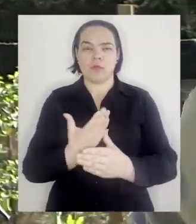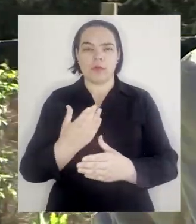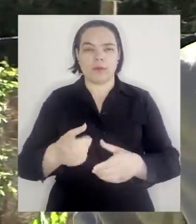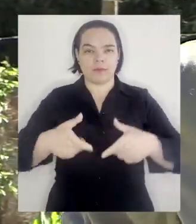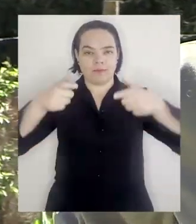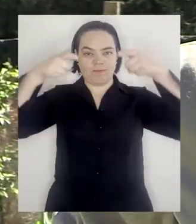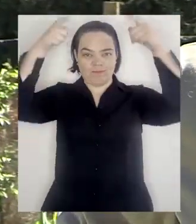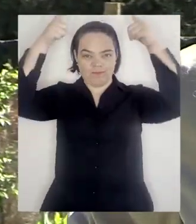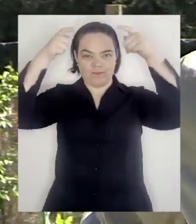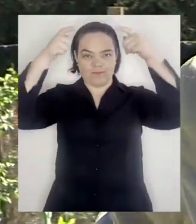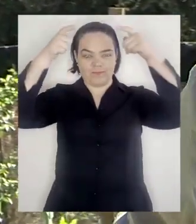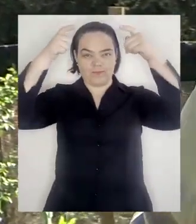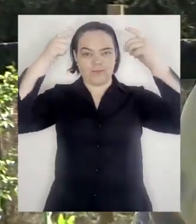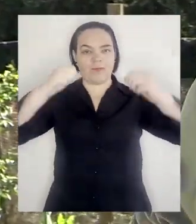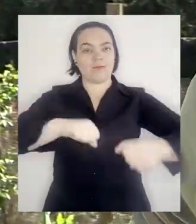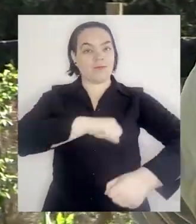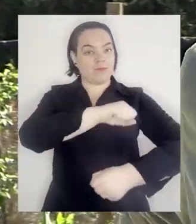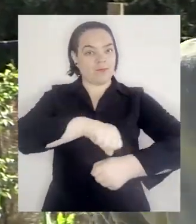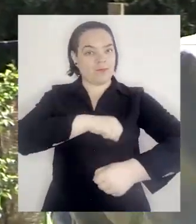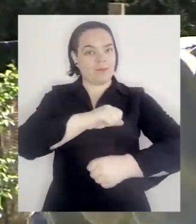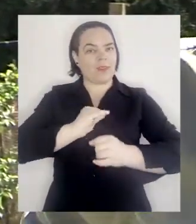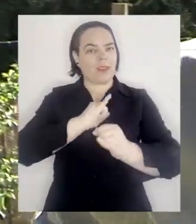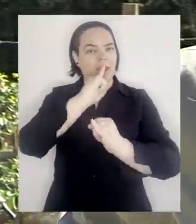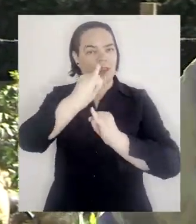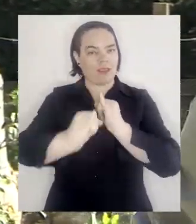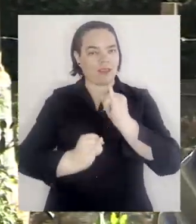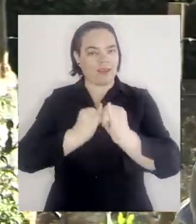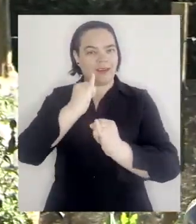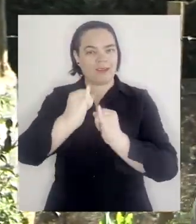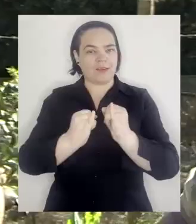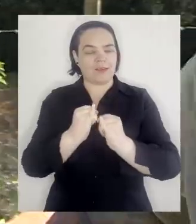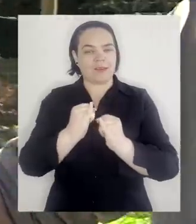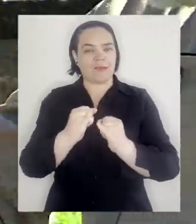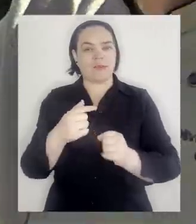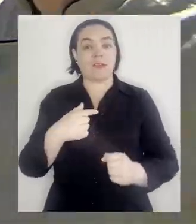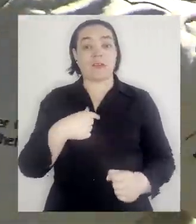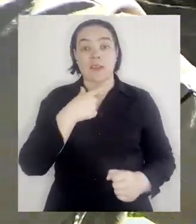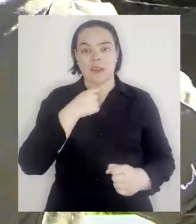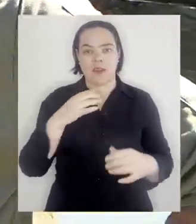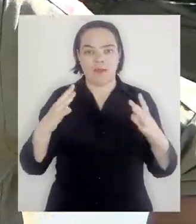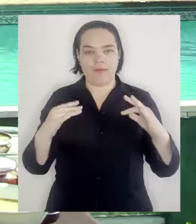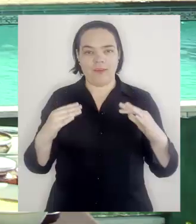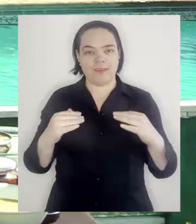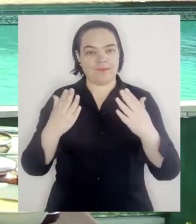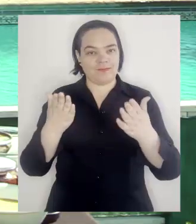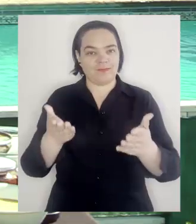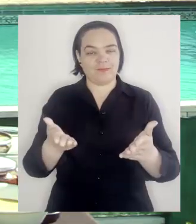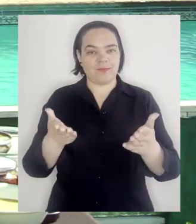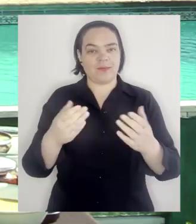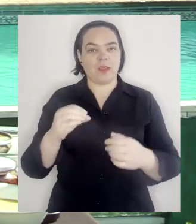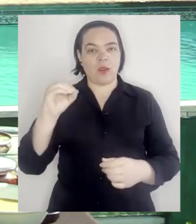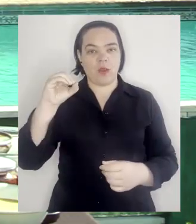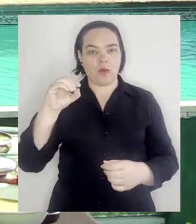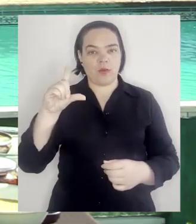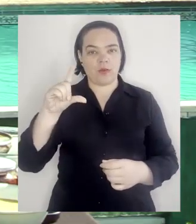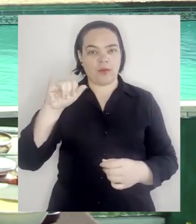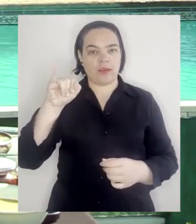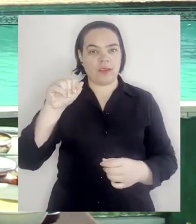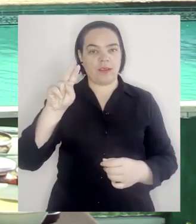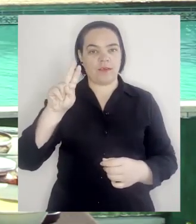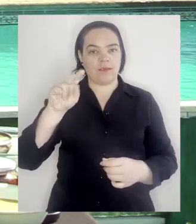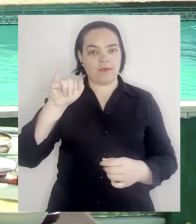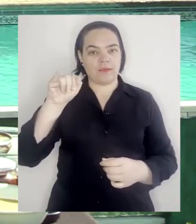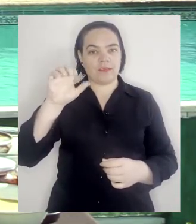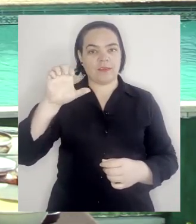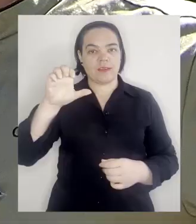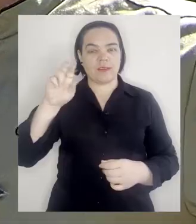de calidad internacional. Hola. Quiero felicitar a Oliver, muchas gracias. La gente sabe que nos ha escrito mucho, ¿eh? Nos ha